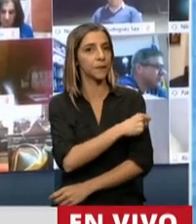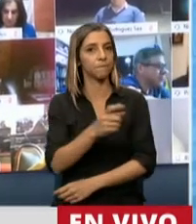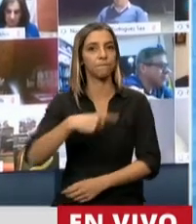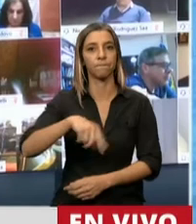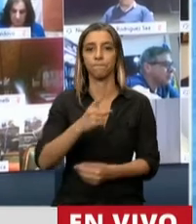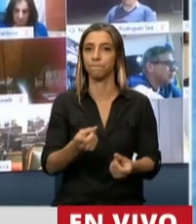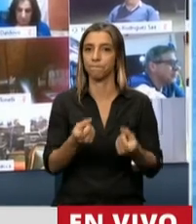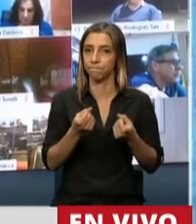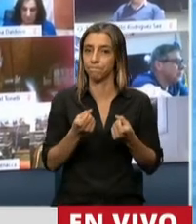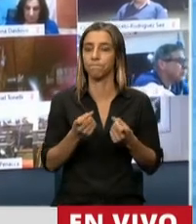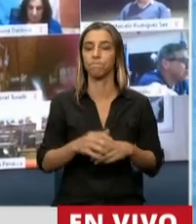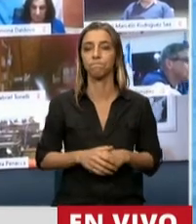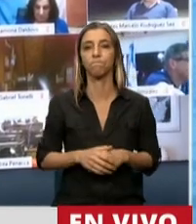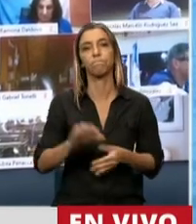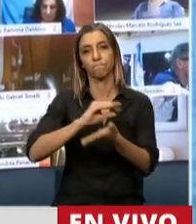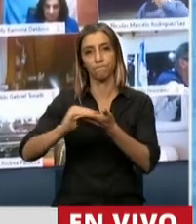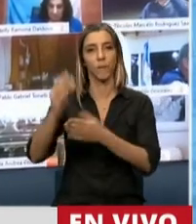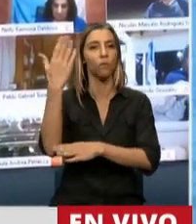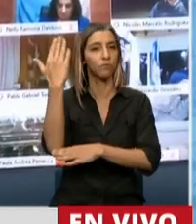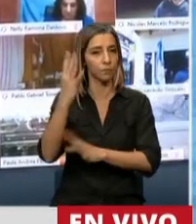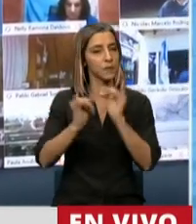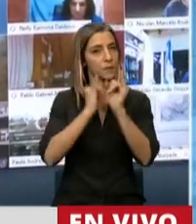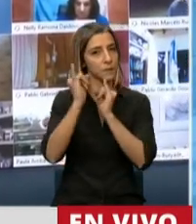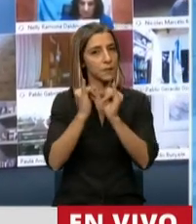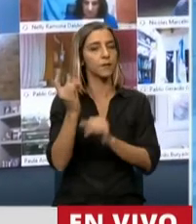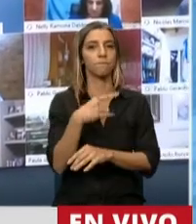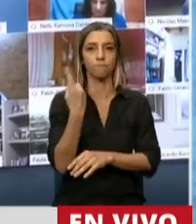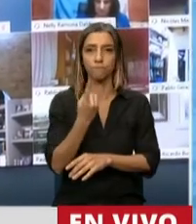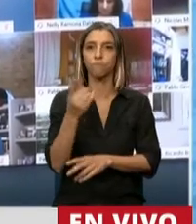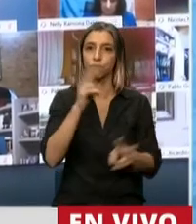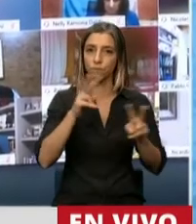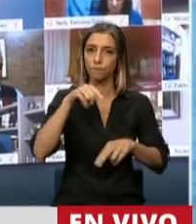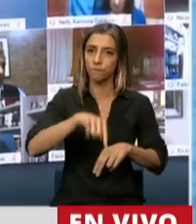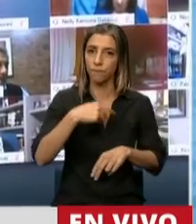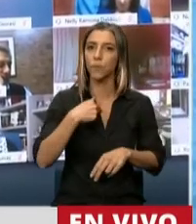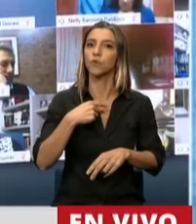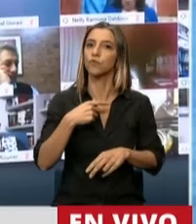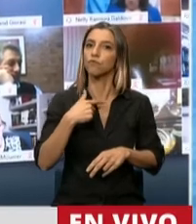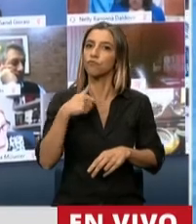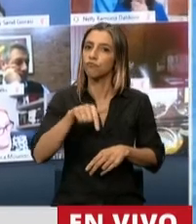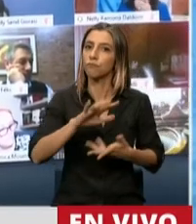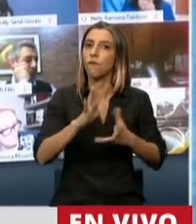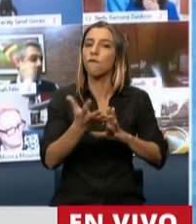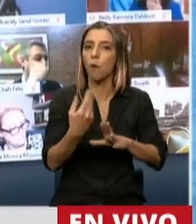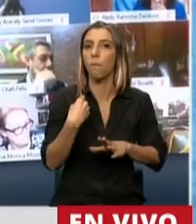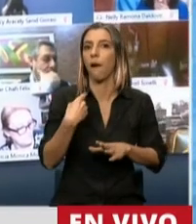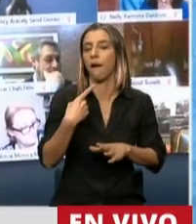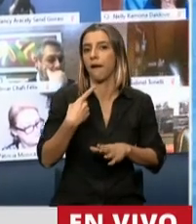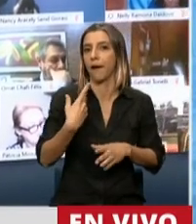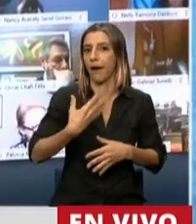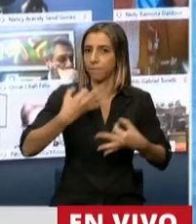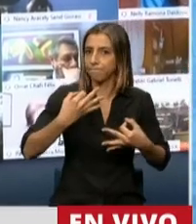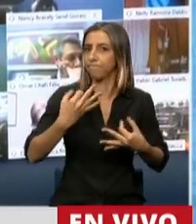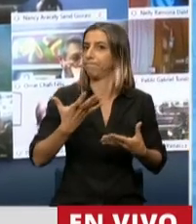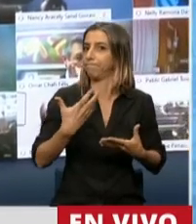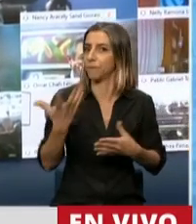alentar todos los procesos de investigación que sean serios, controlables y seguros. También hay que llevar tranquilidad